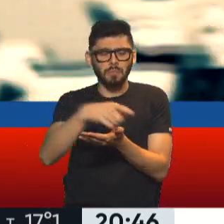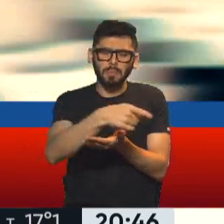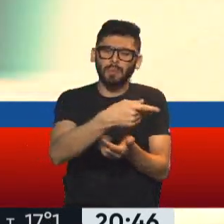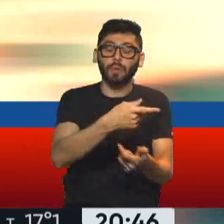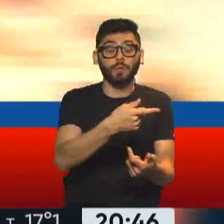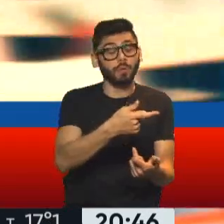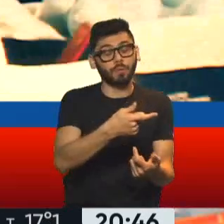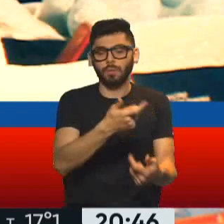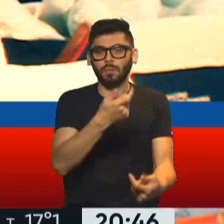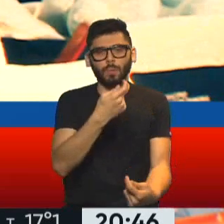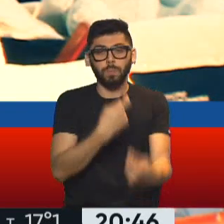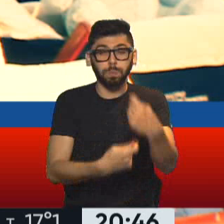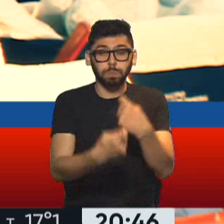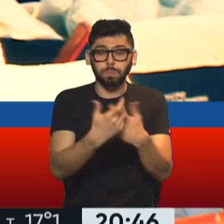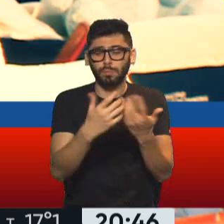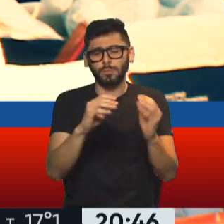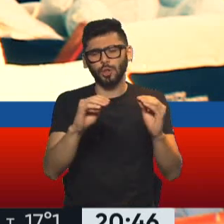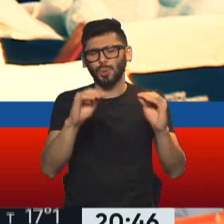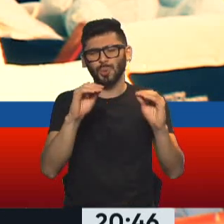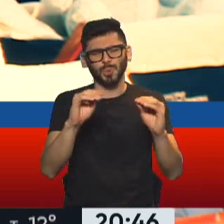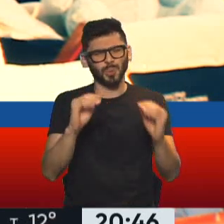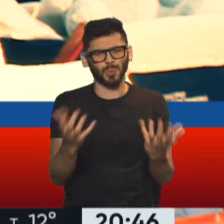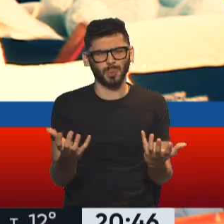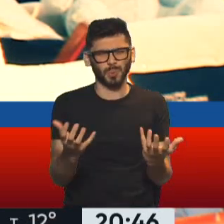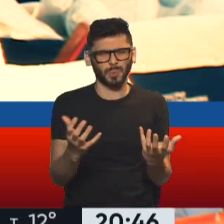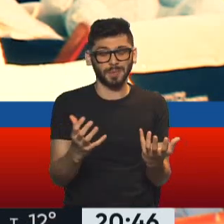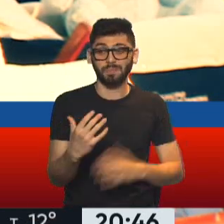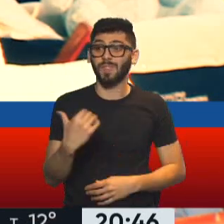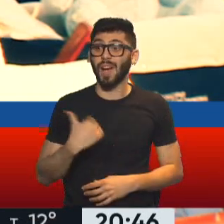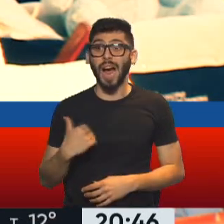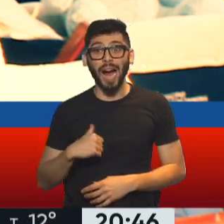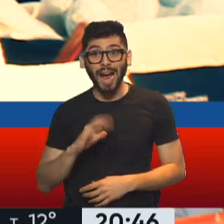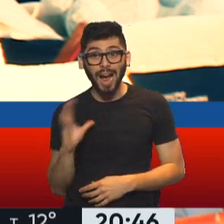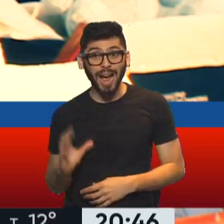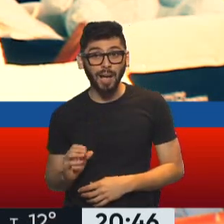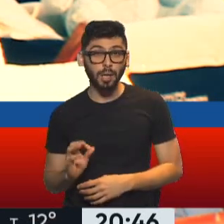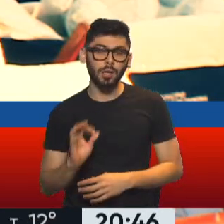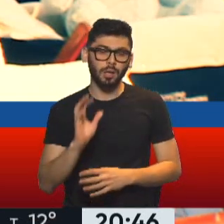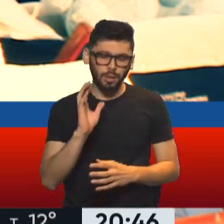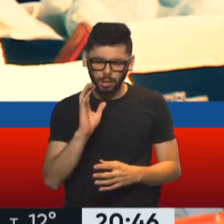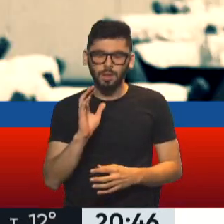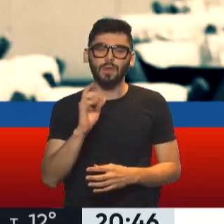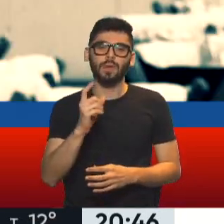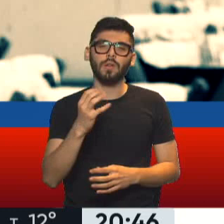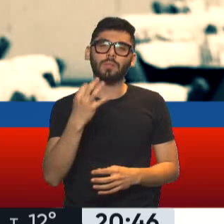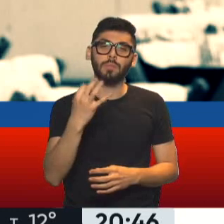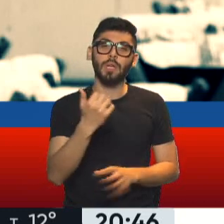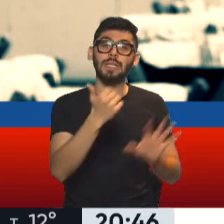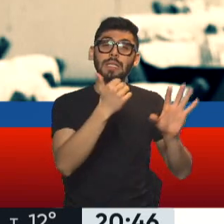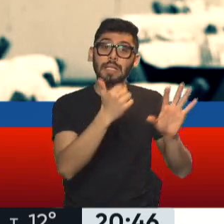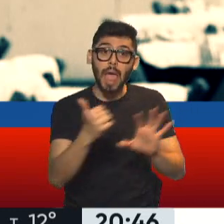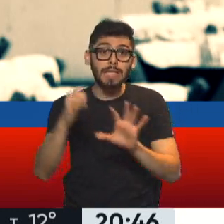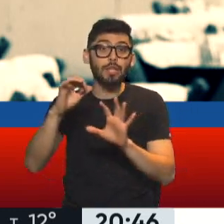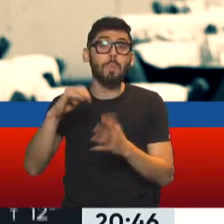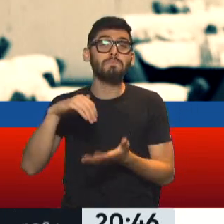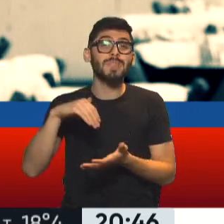negociado repugnante que le significó a la Argentina pagar nada más y nada menos que 600 millones